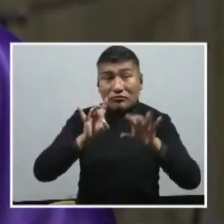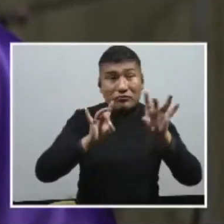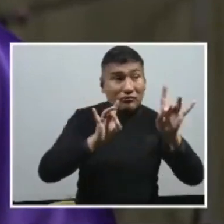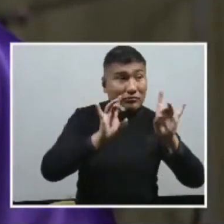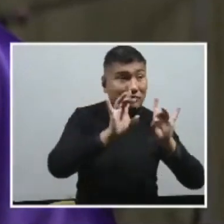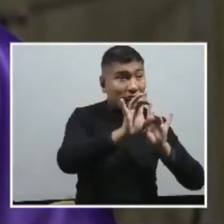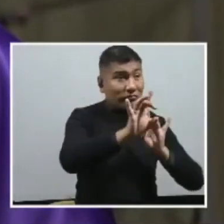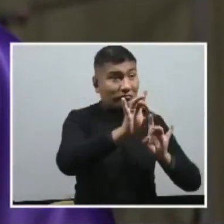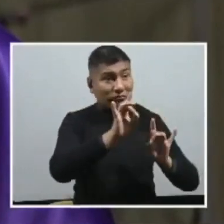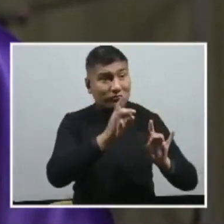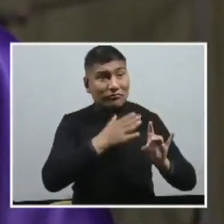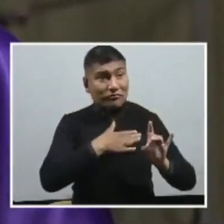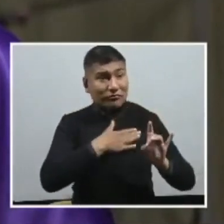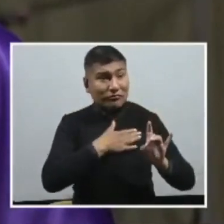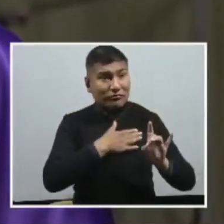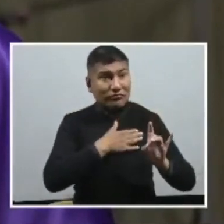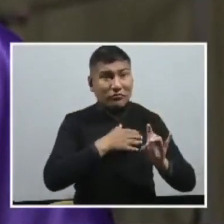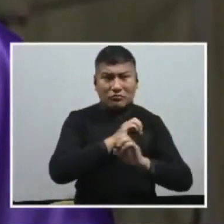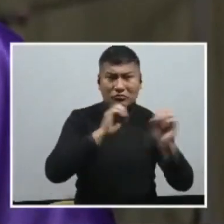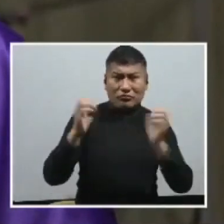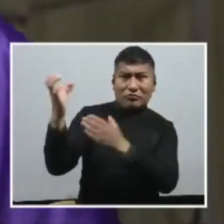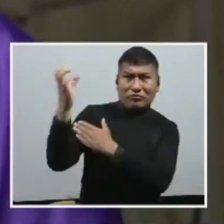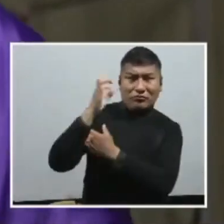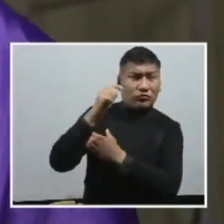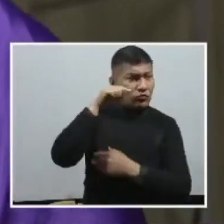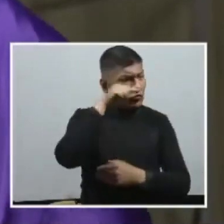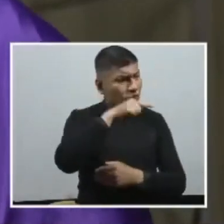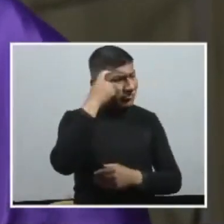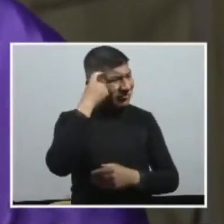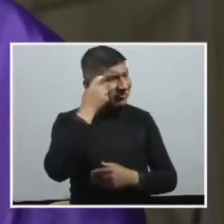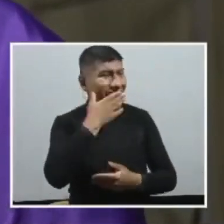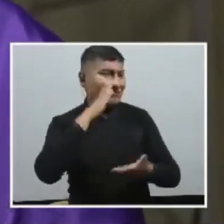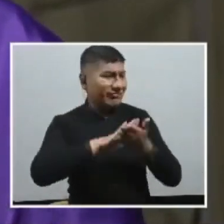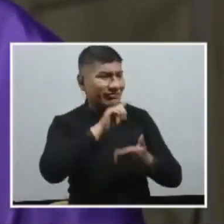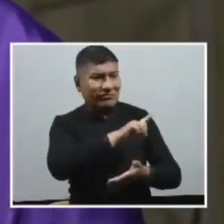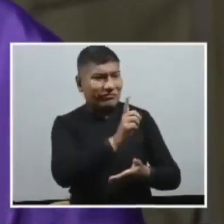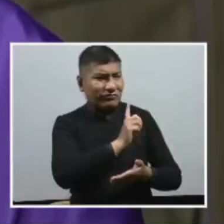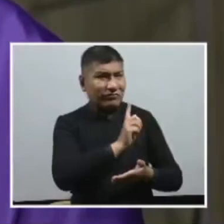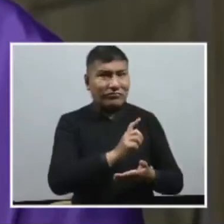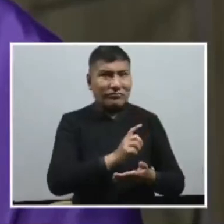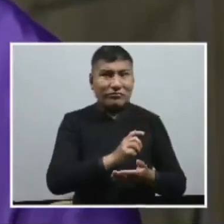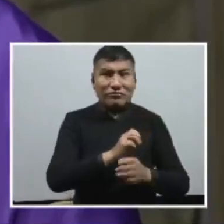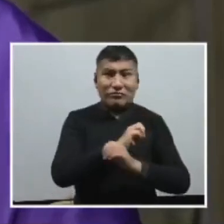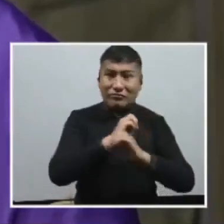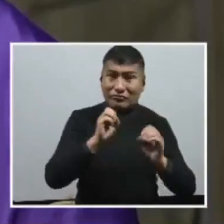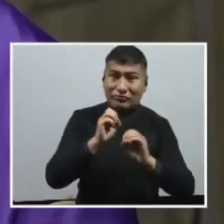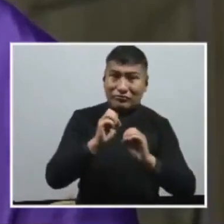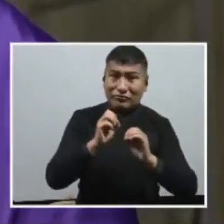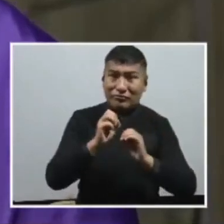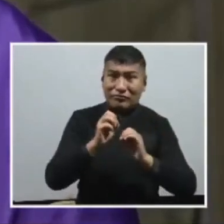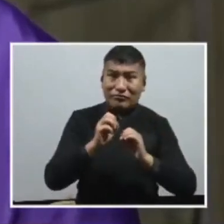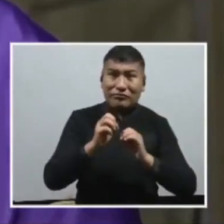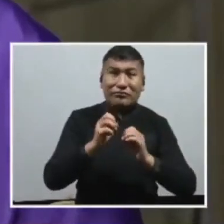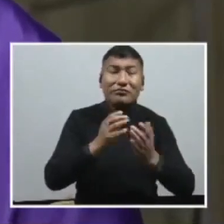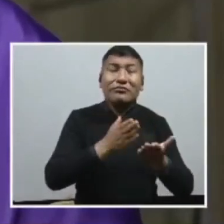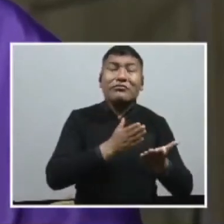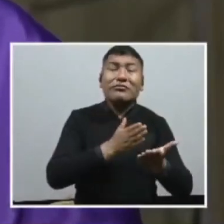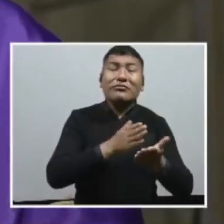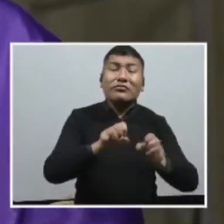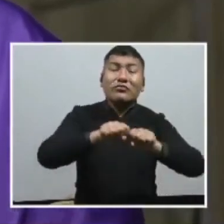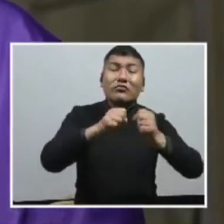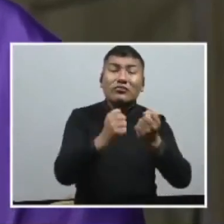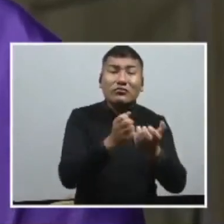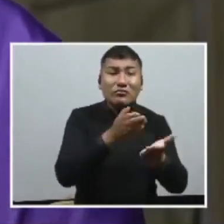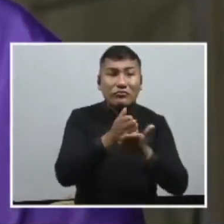Nadie nos puede decir cómo debemos pensar. Y nadie puede abrogarse el derecho de